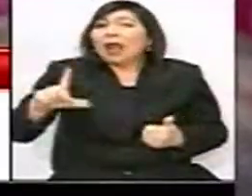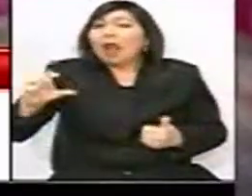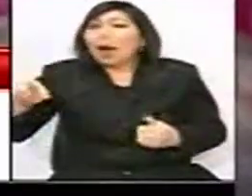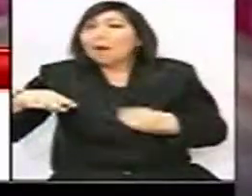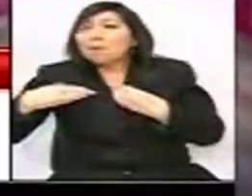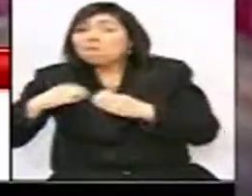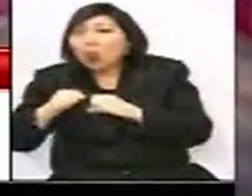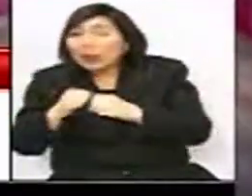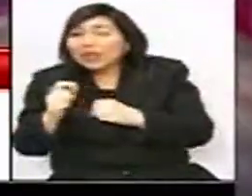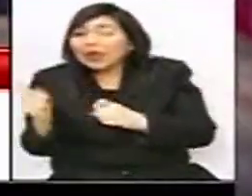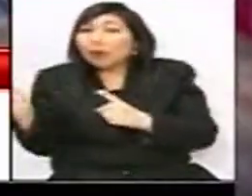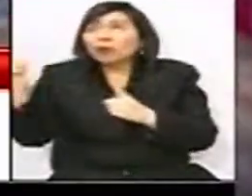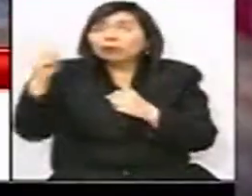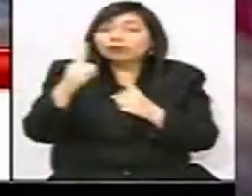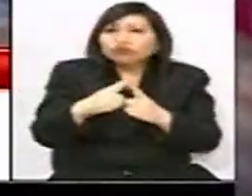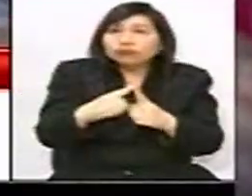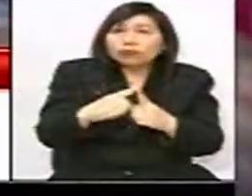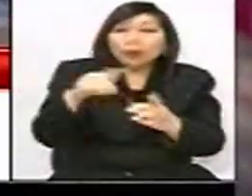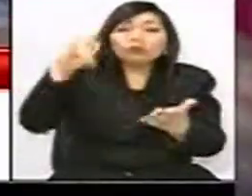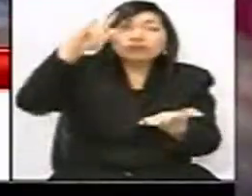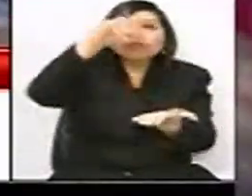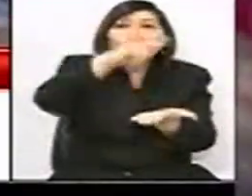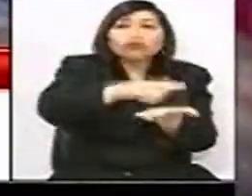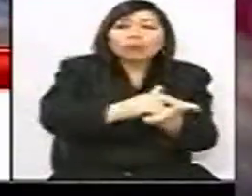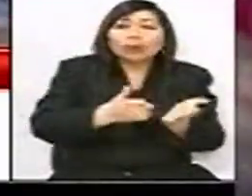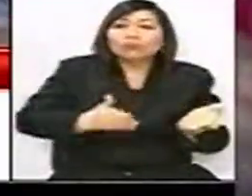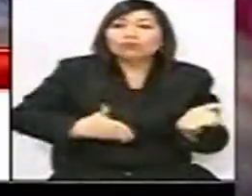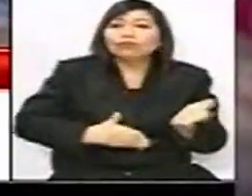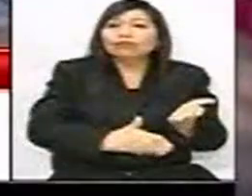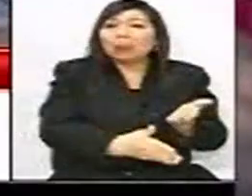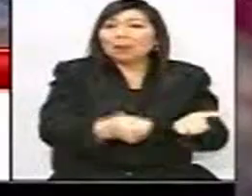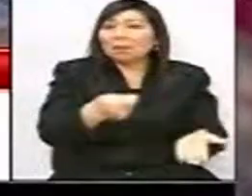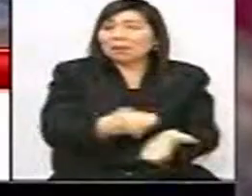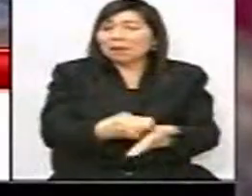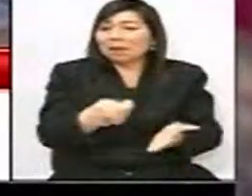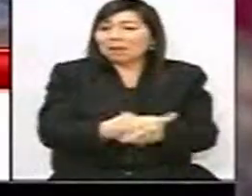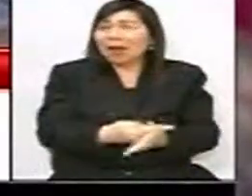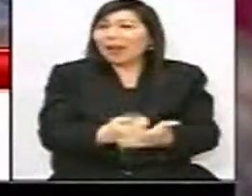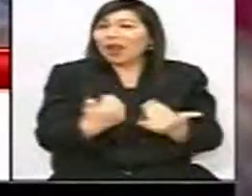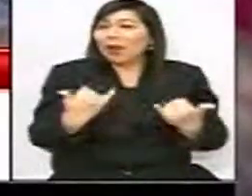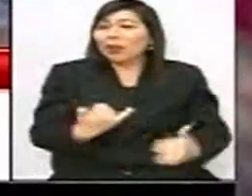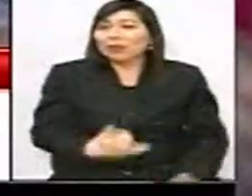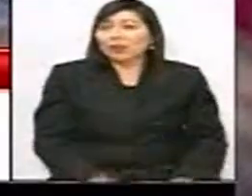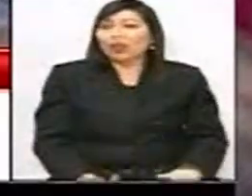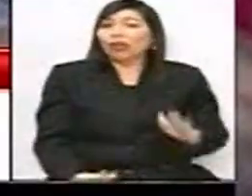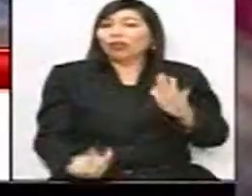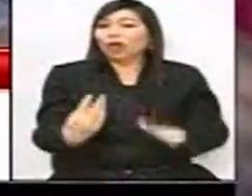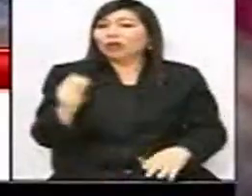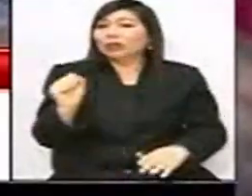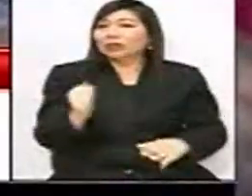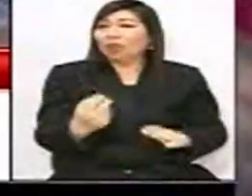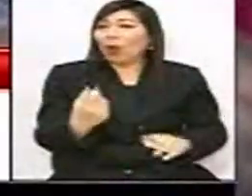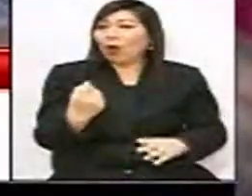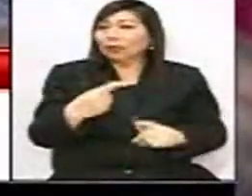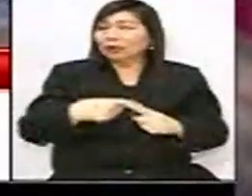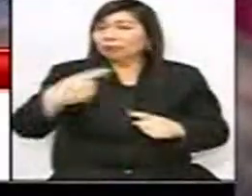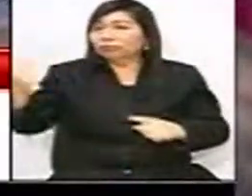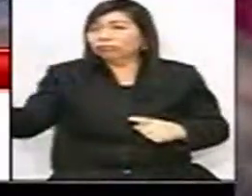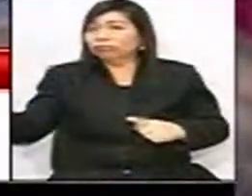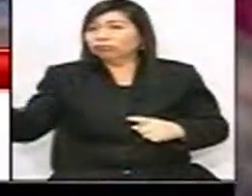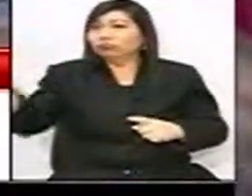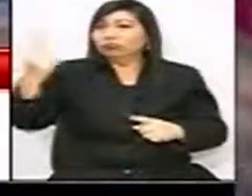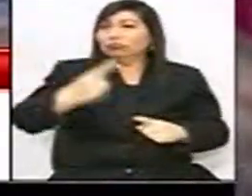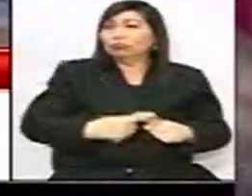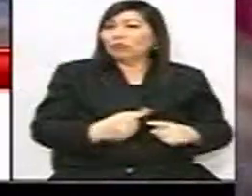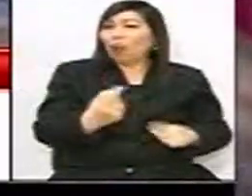de Monterrico, de Surco, y va al aeropuerto por esas líneas, paga hoy día 12 soles, 11 soles de ida, 11